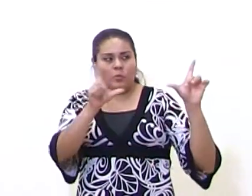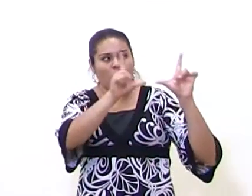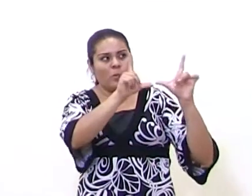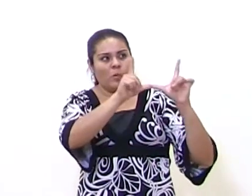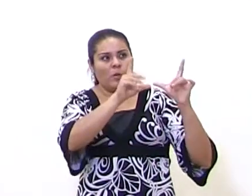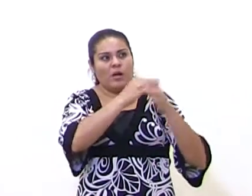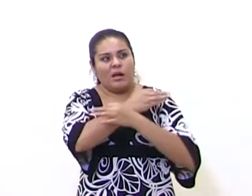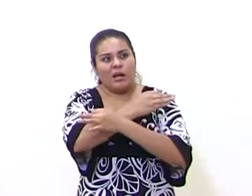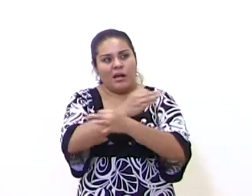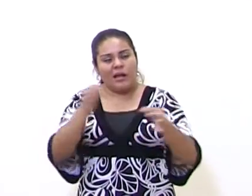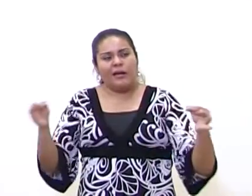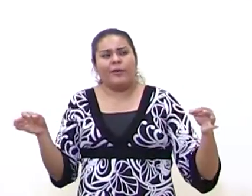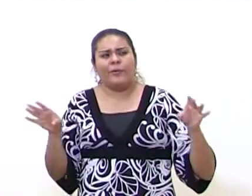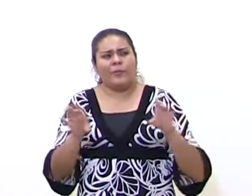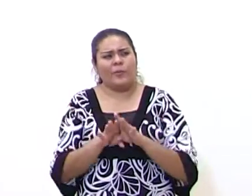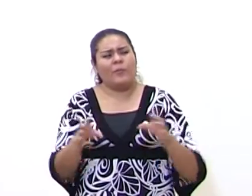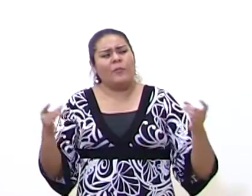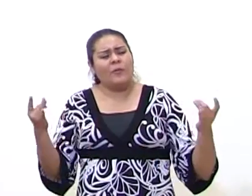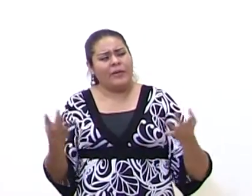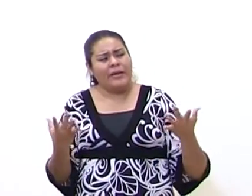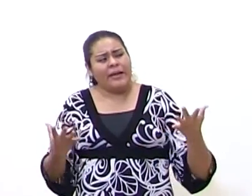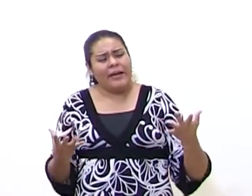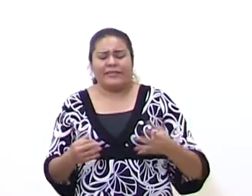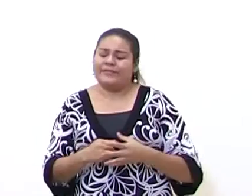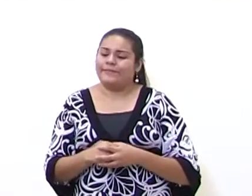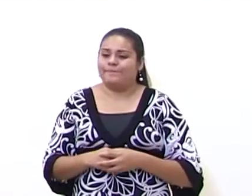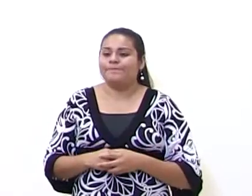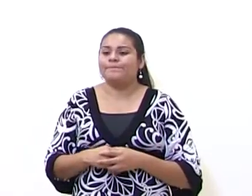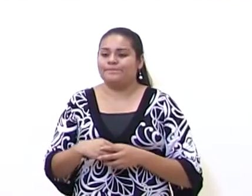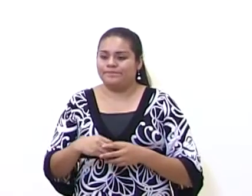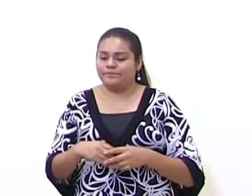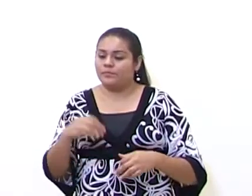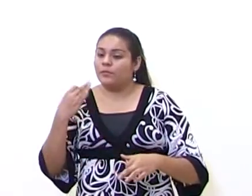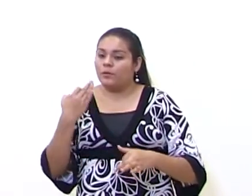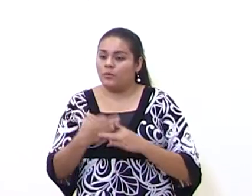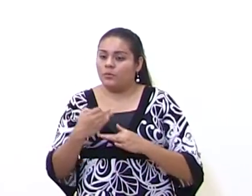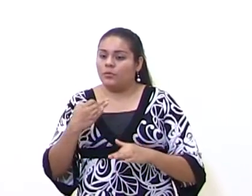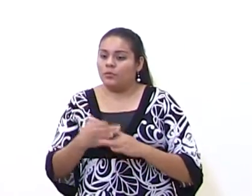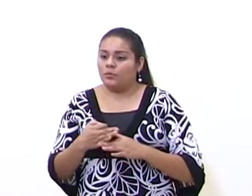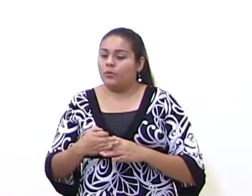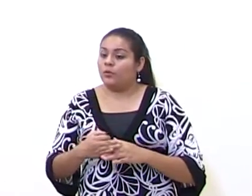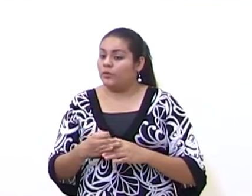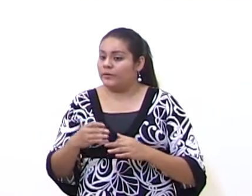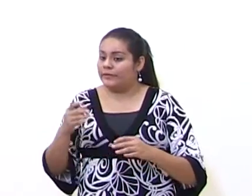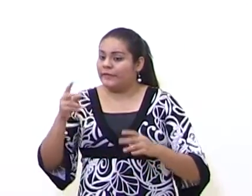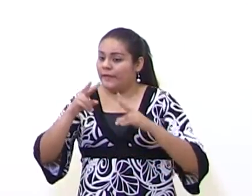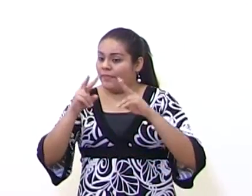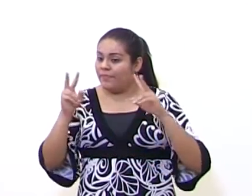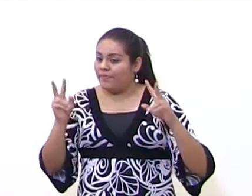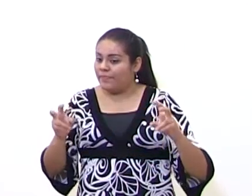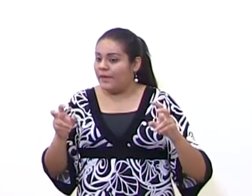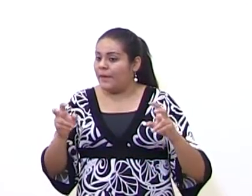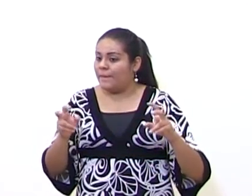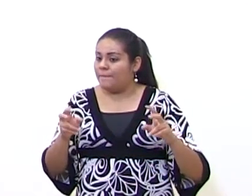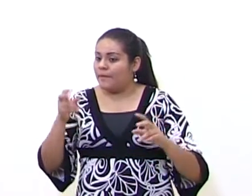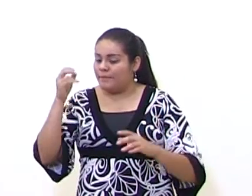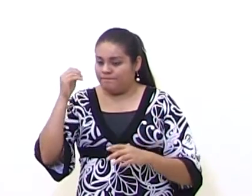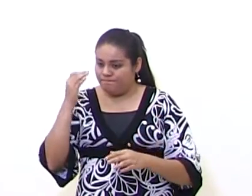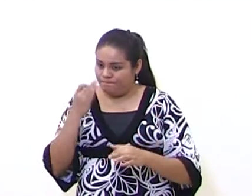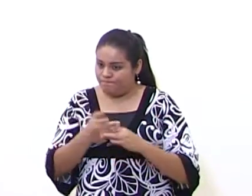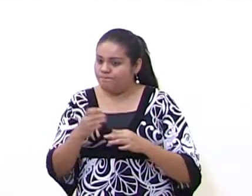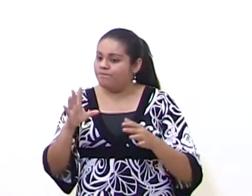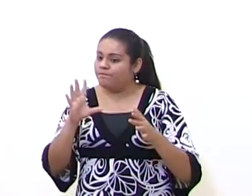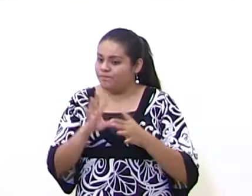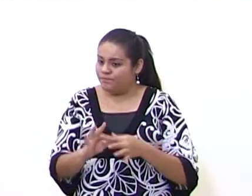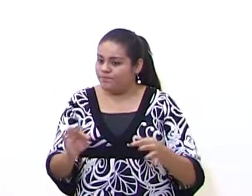Así también que vamos a entrar ya de lleno con la publicidad